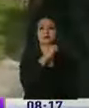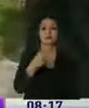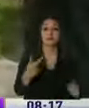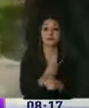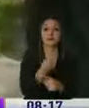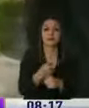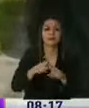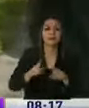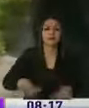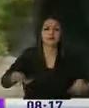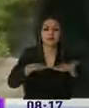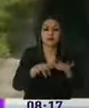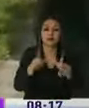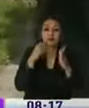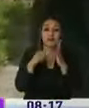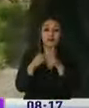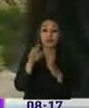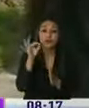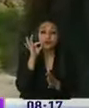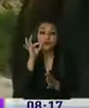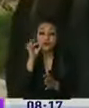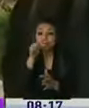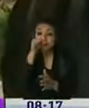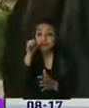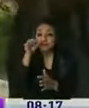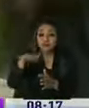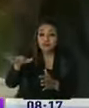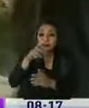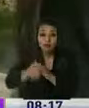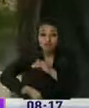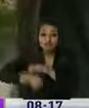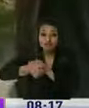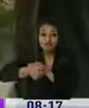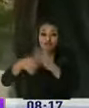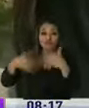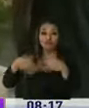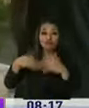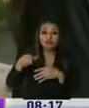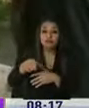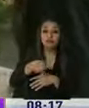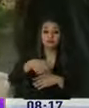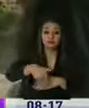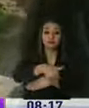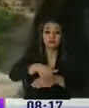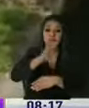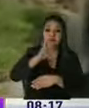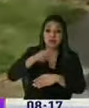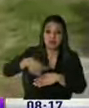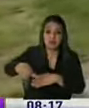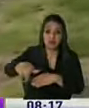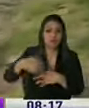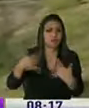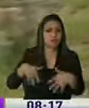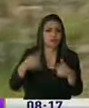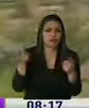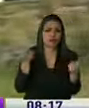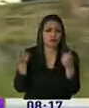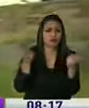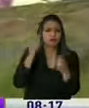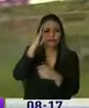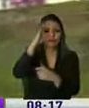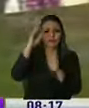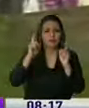delincuencia. Aquí fuman la droga en cantidad en la 20, no sé en qué parte, pero te controle un poco la